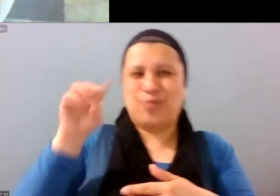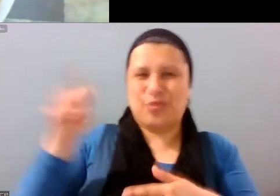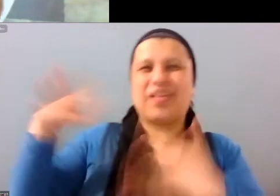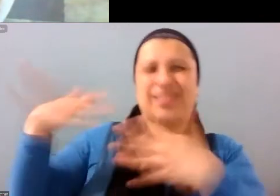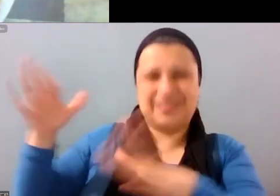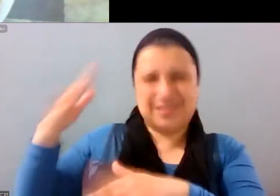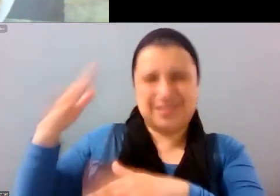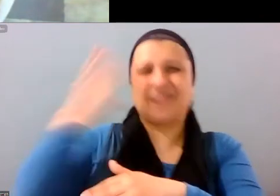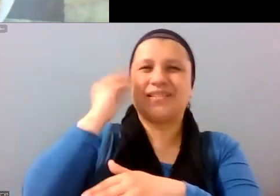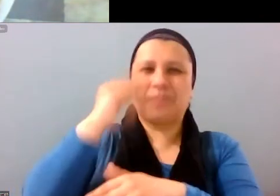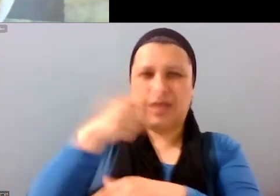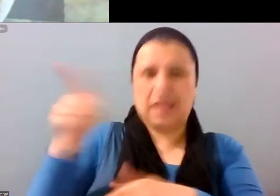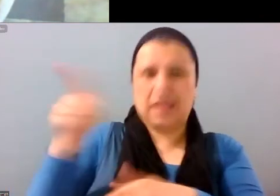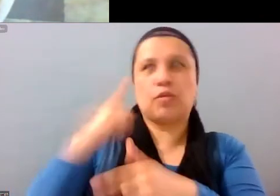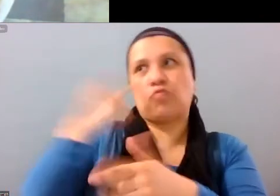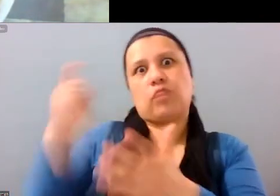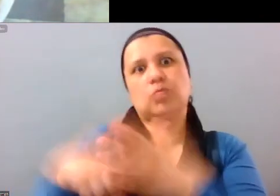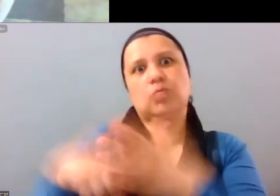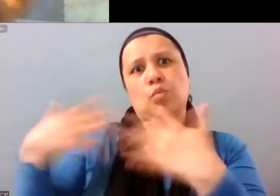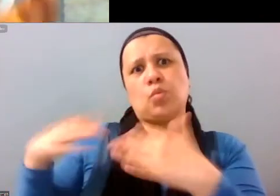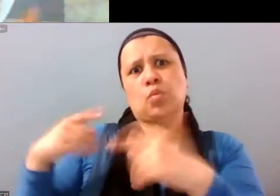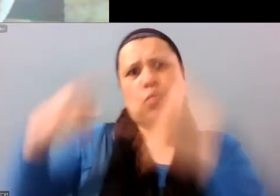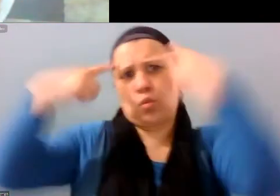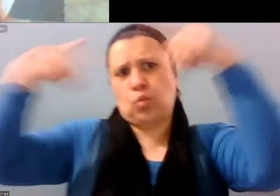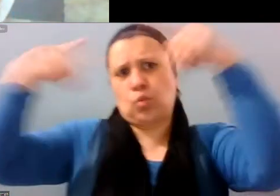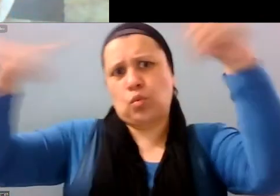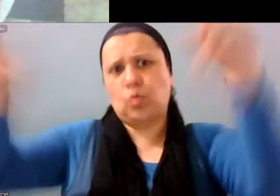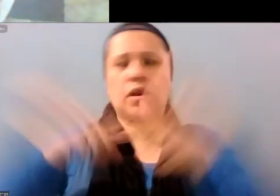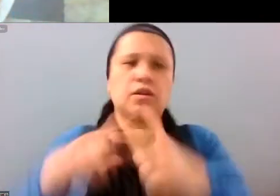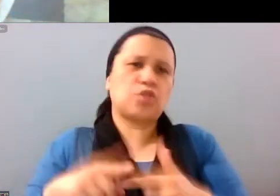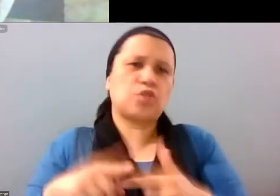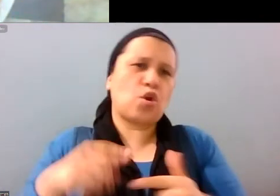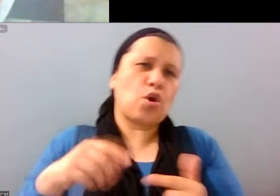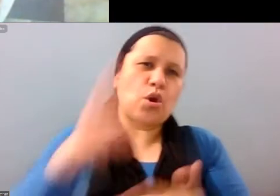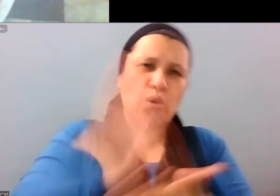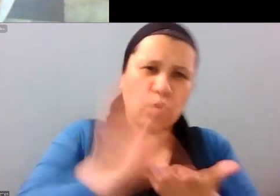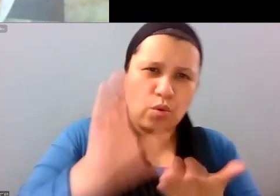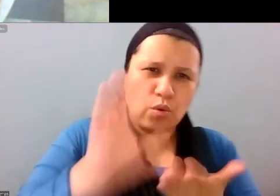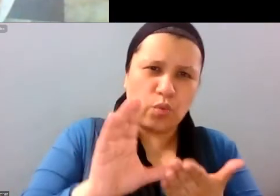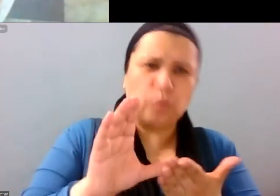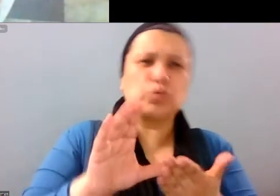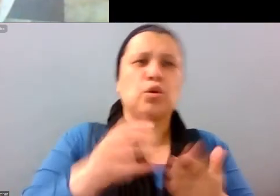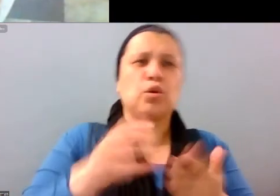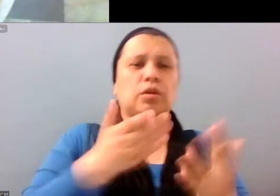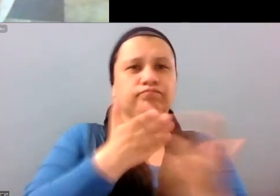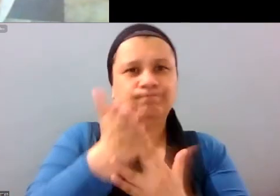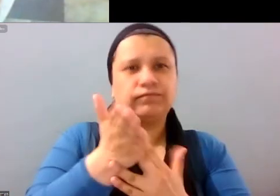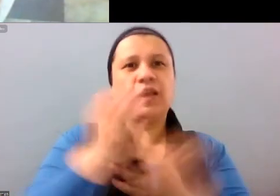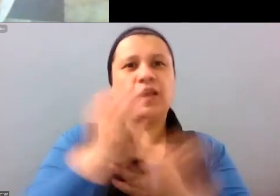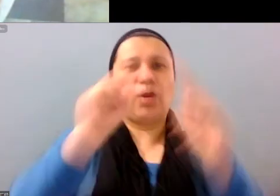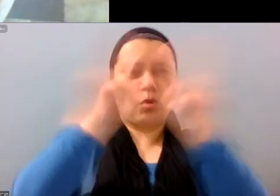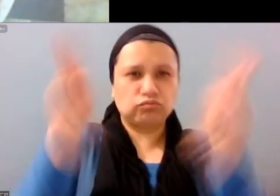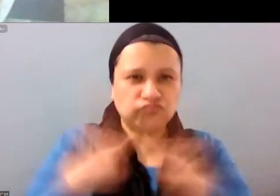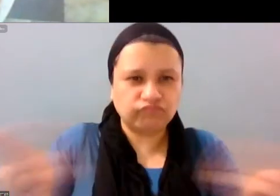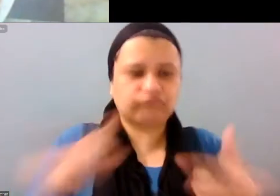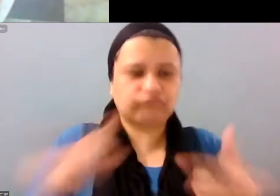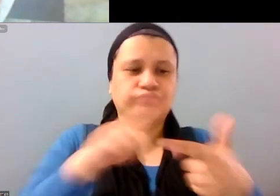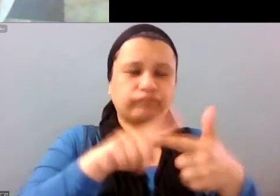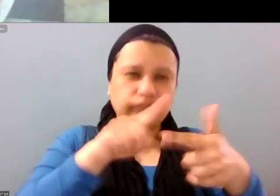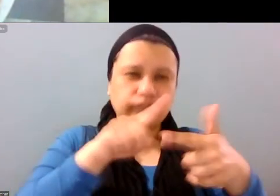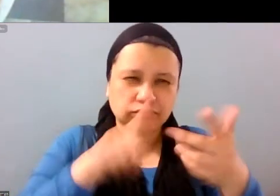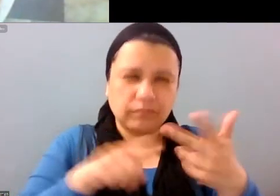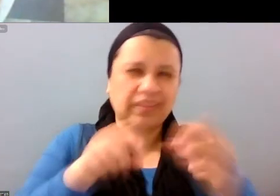reconocer sus alcances verdad porque no es lo mismo un curso mediado que un webinario que un curso virtual masivo verdad reconocer sus alcances y y